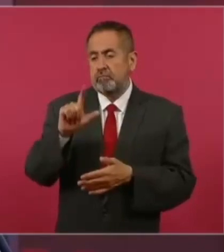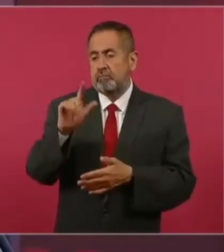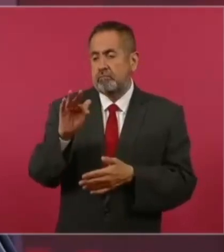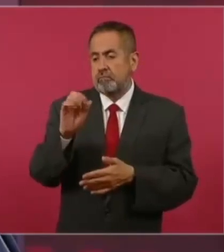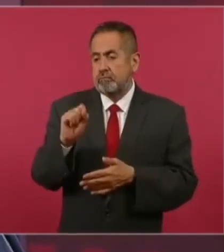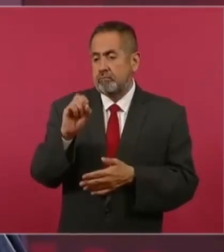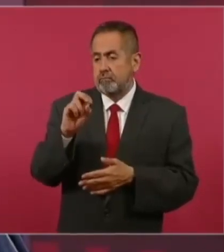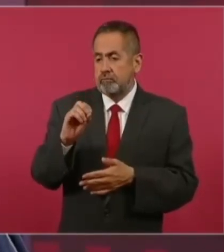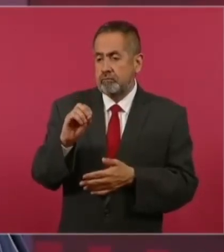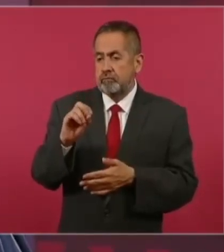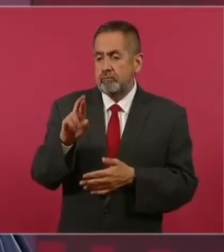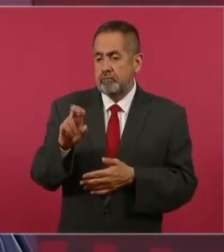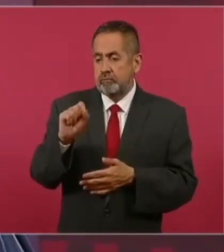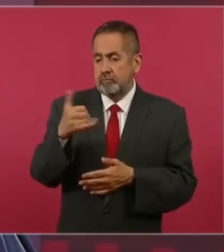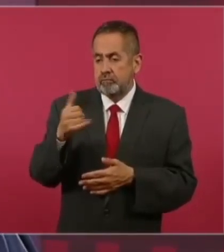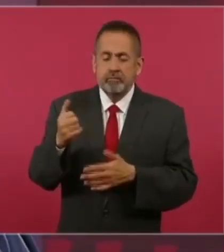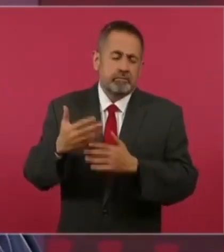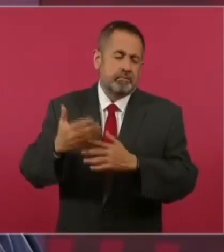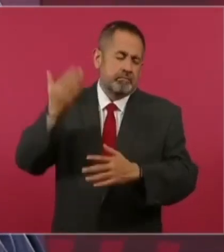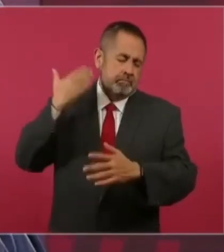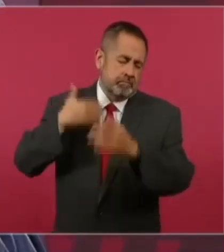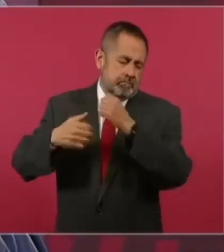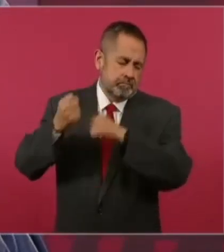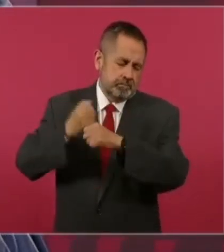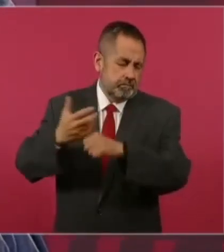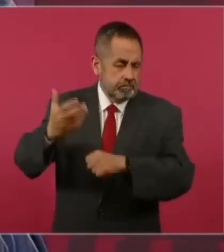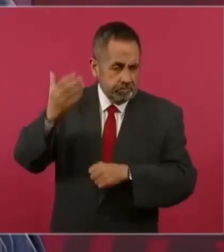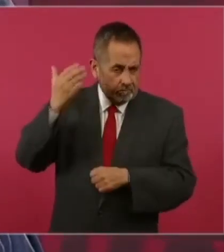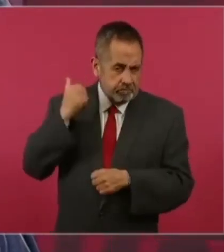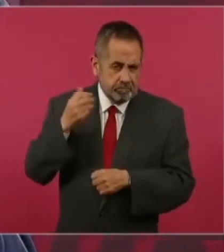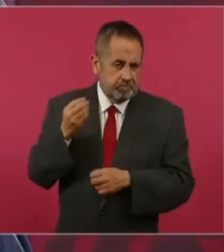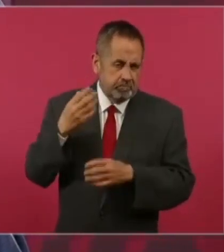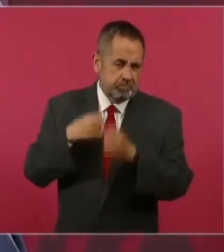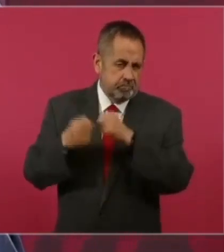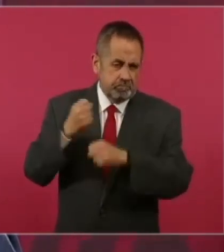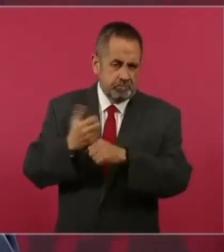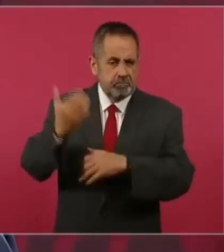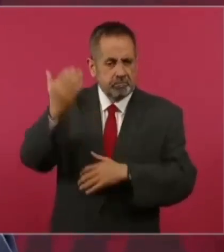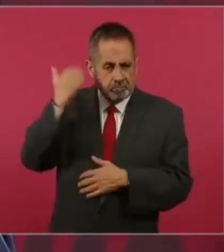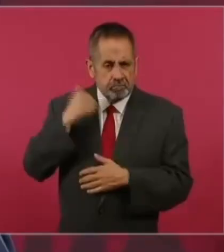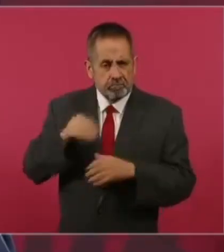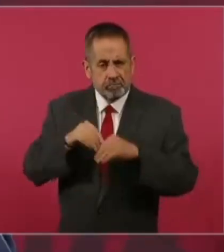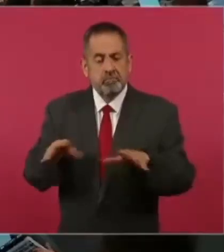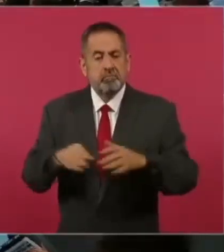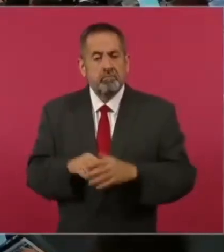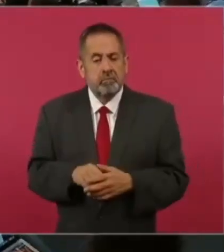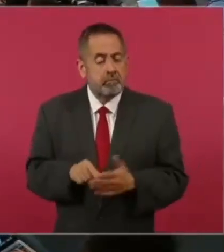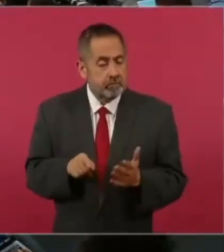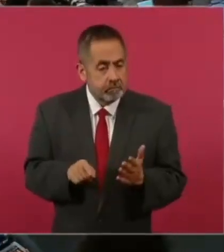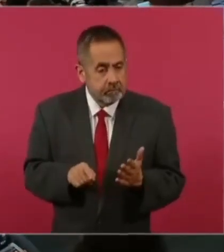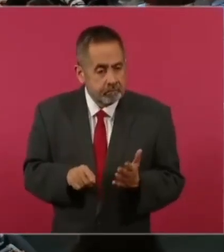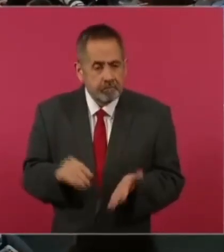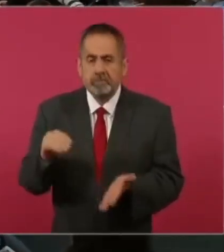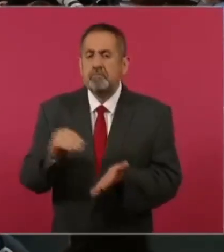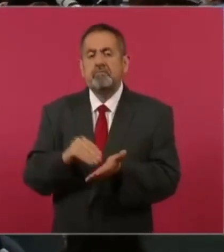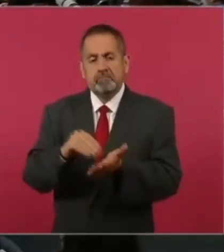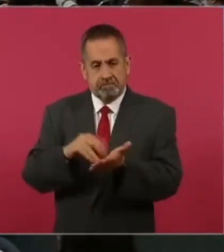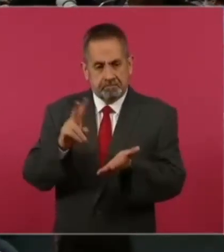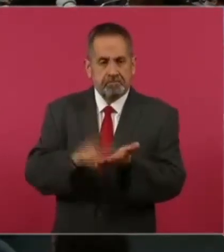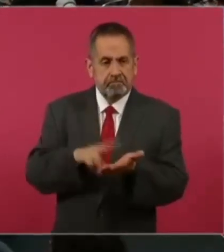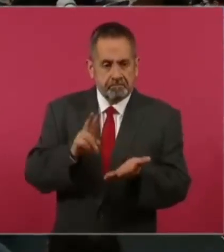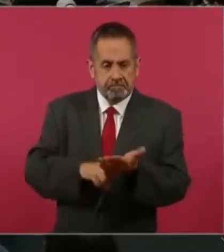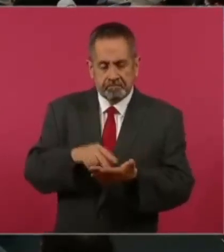hace muchas décadas, varias décadas, y sigue vigente. Por